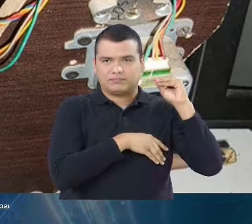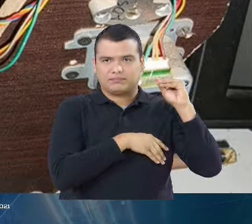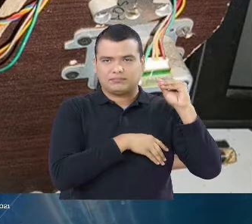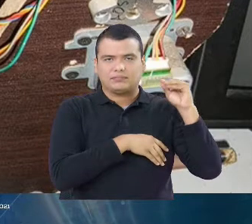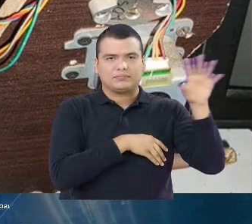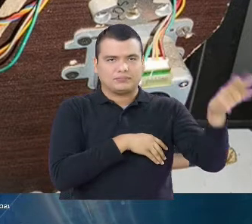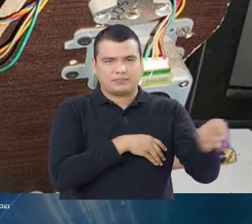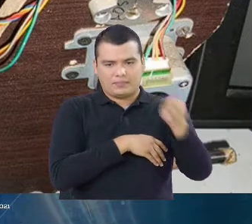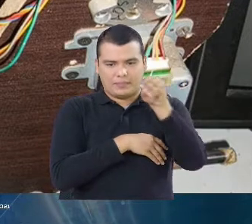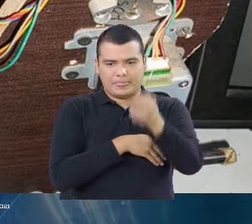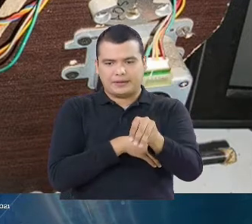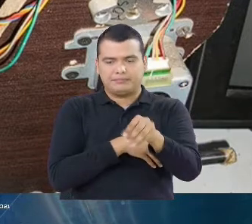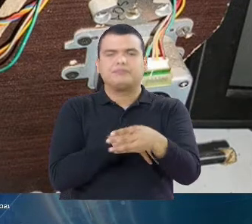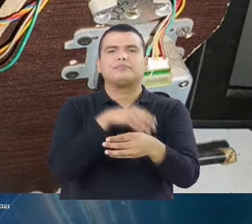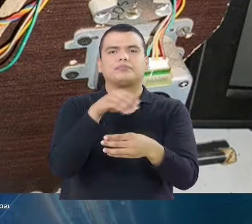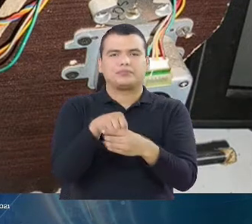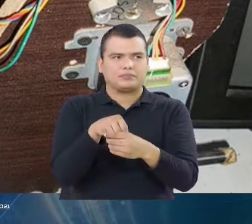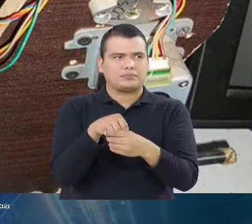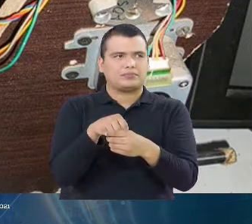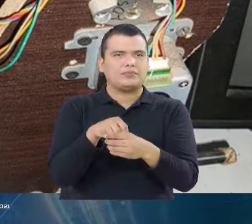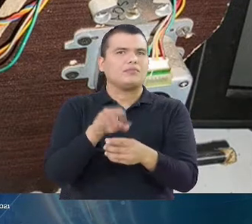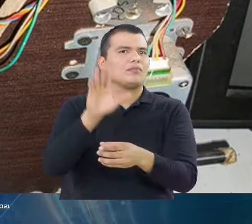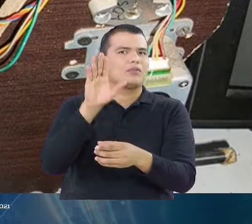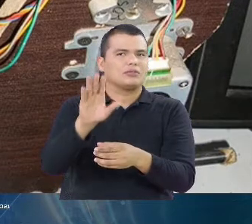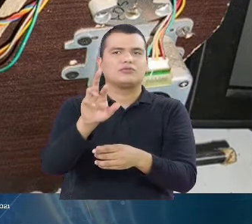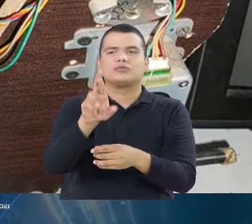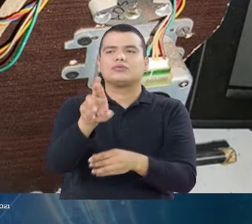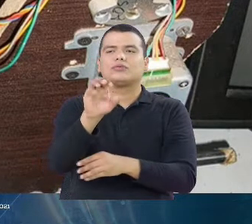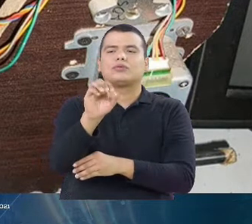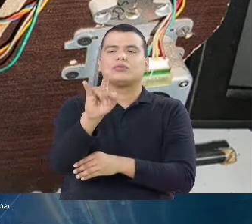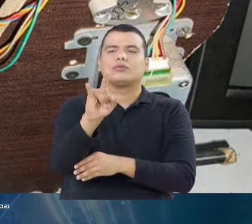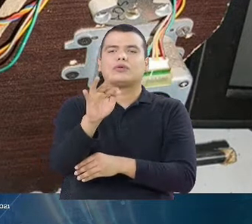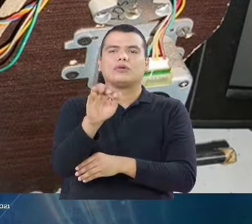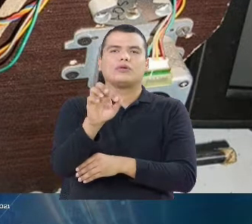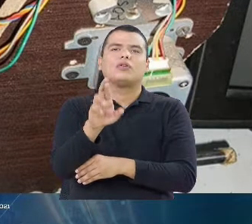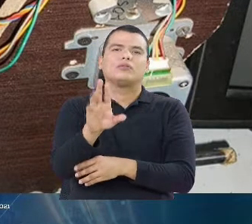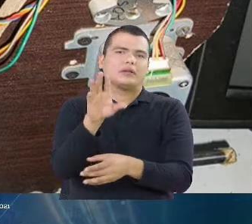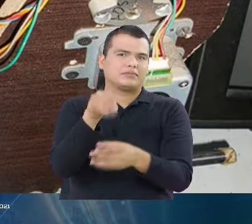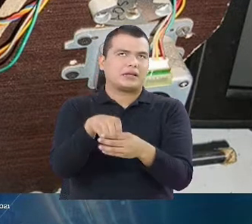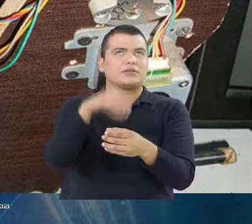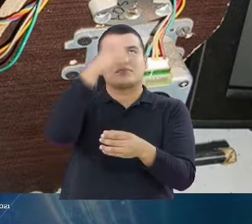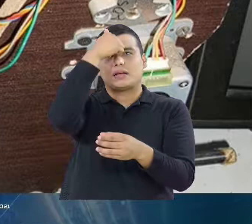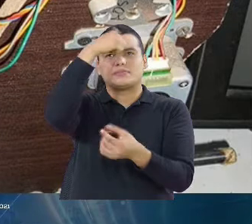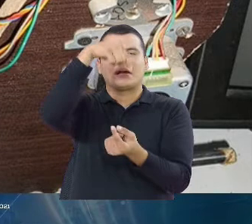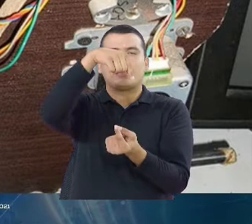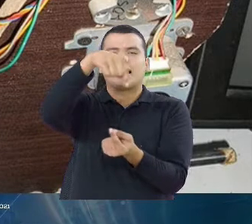que es, para este caso de la router, sería nuestro eje